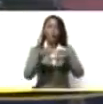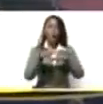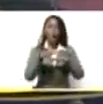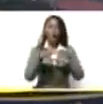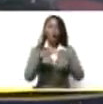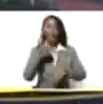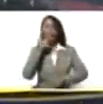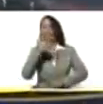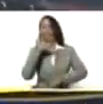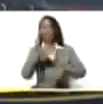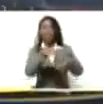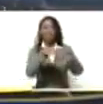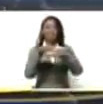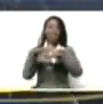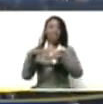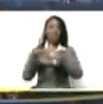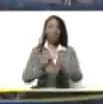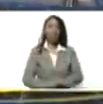surio